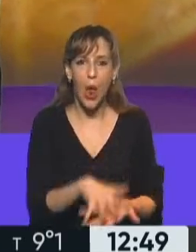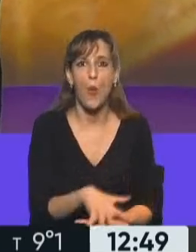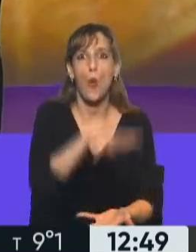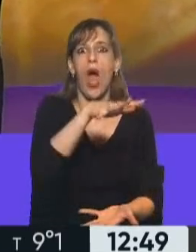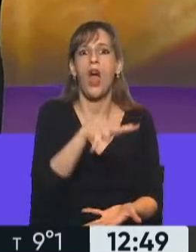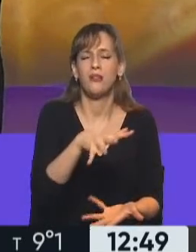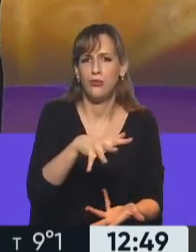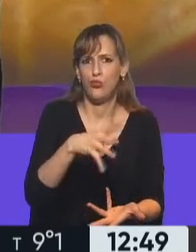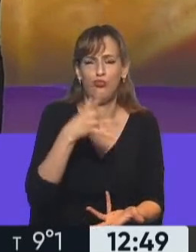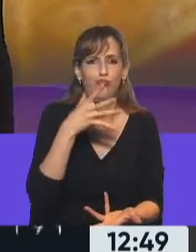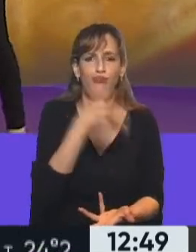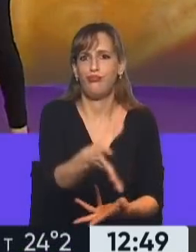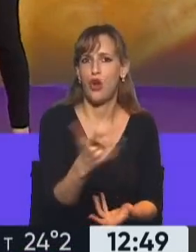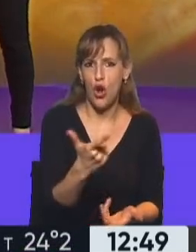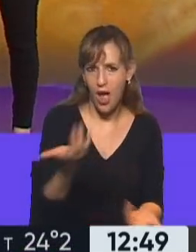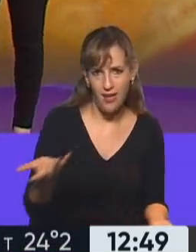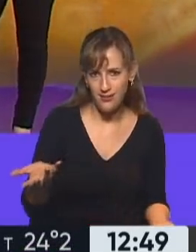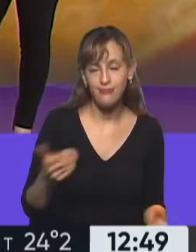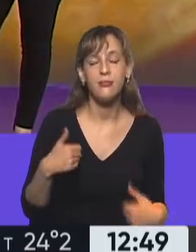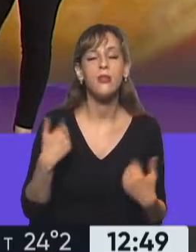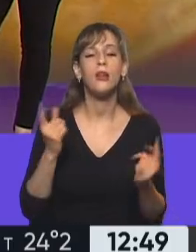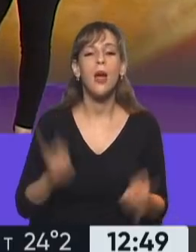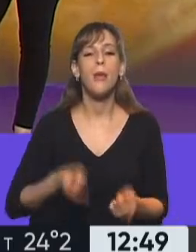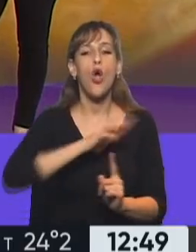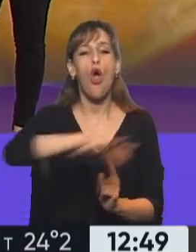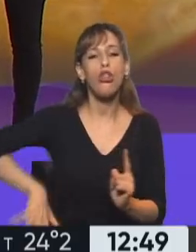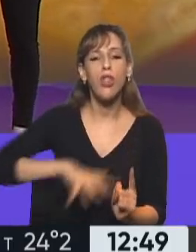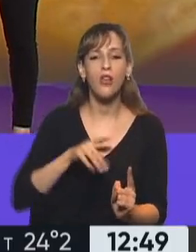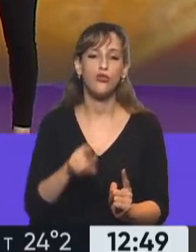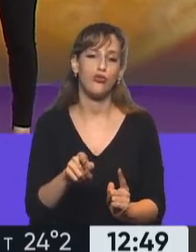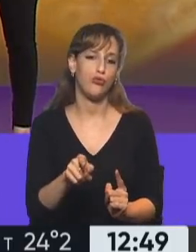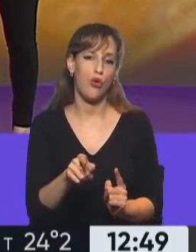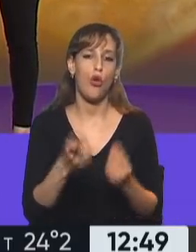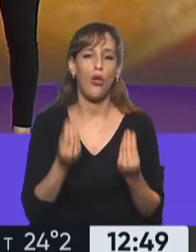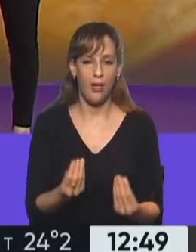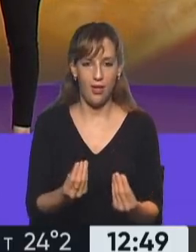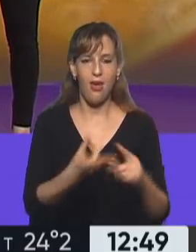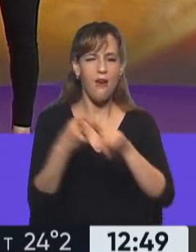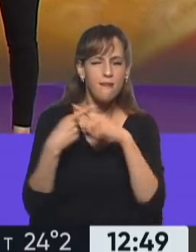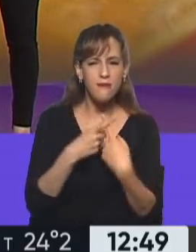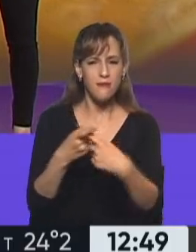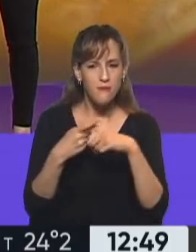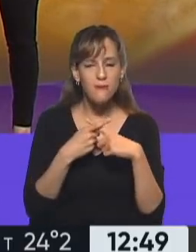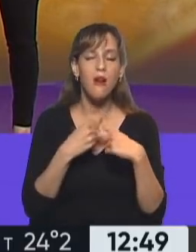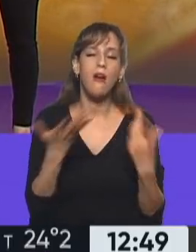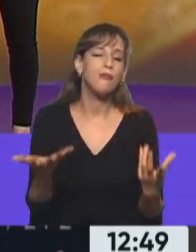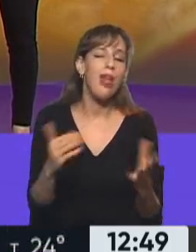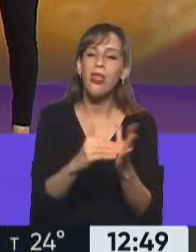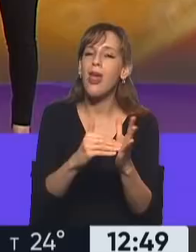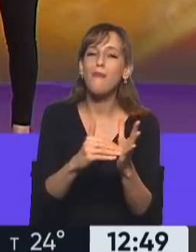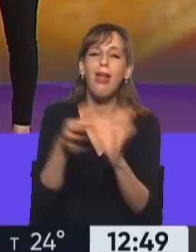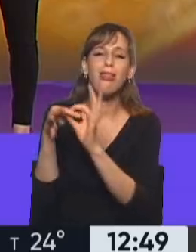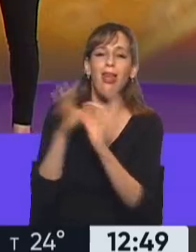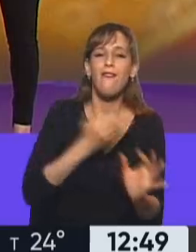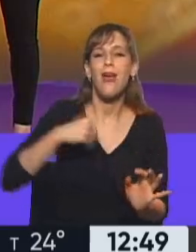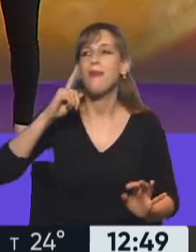bancársela solo y en un contexto en el cual muchas de las discusiones a nivel internacional están asociadas a lo que uno hace o no hace con el